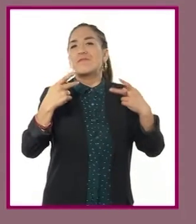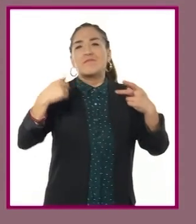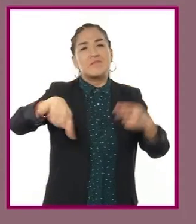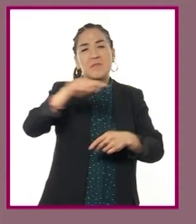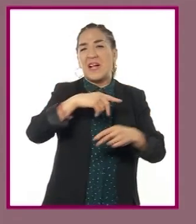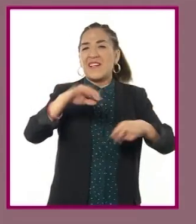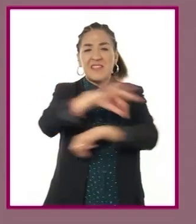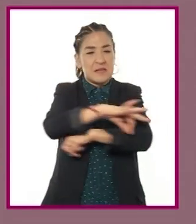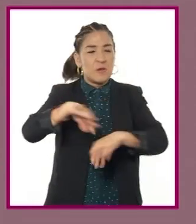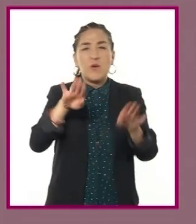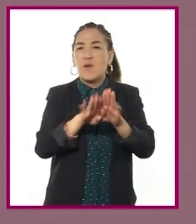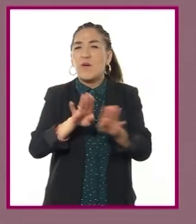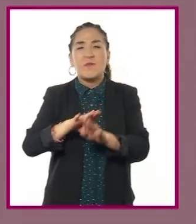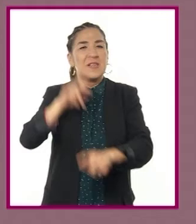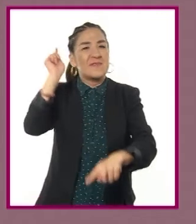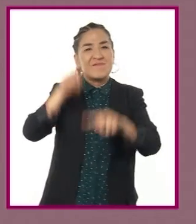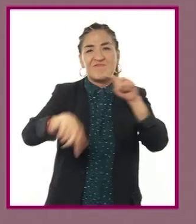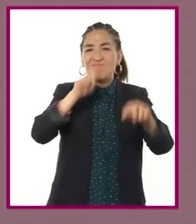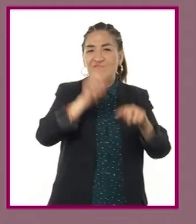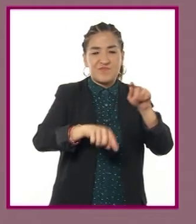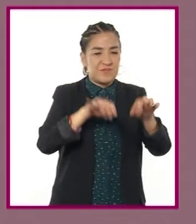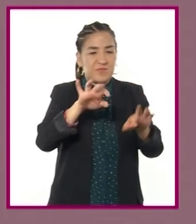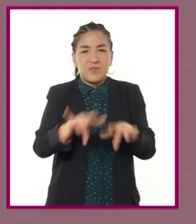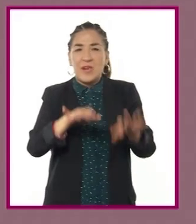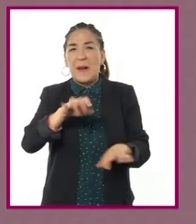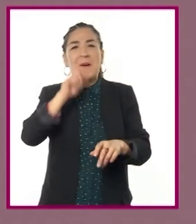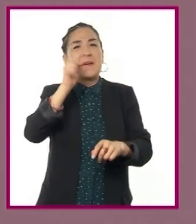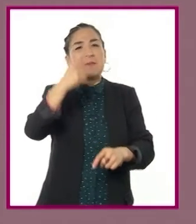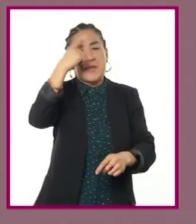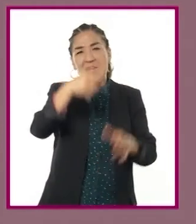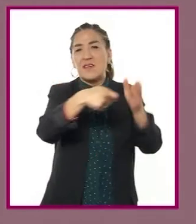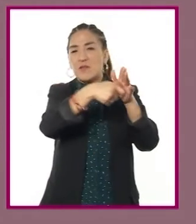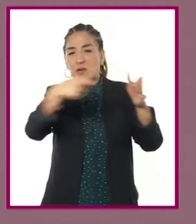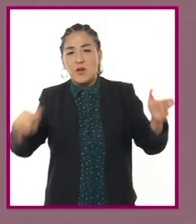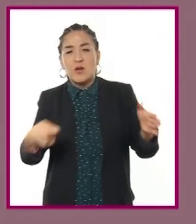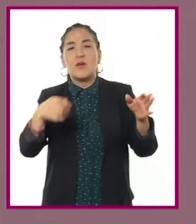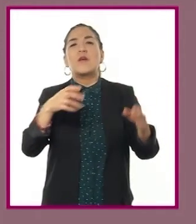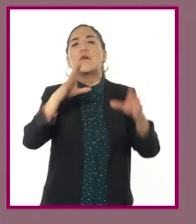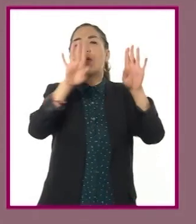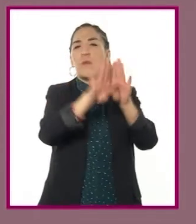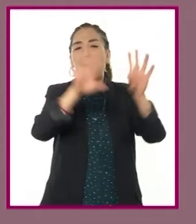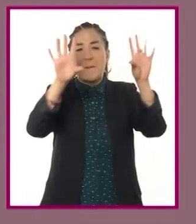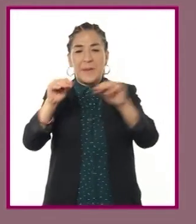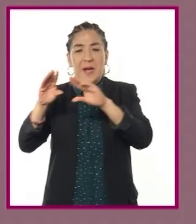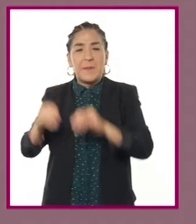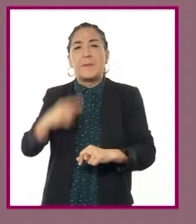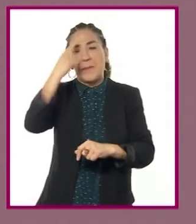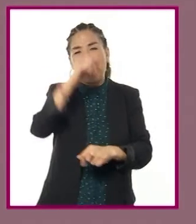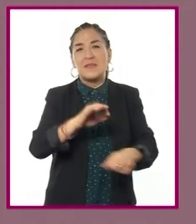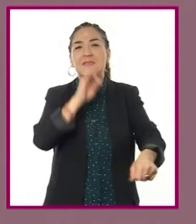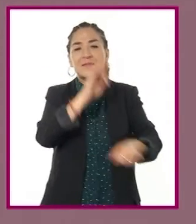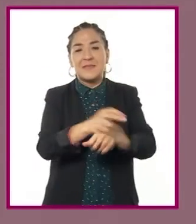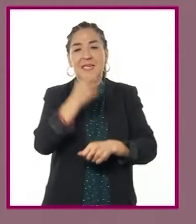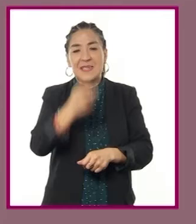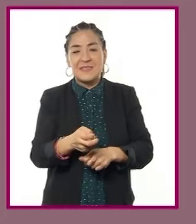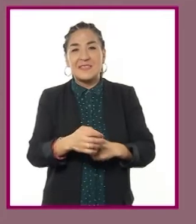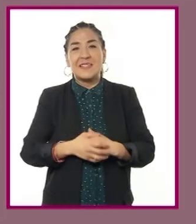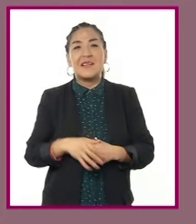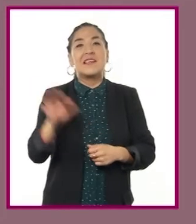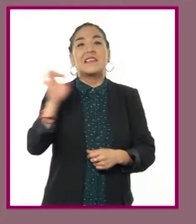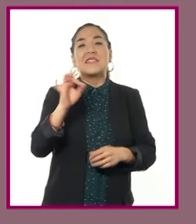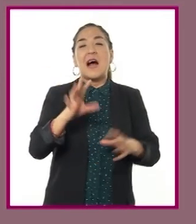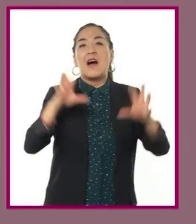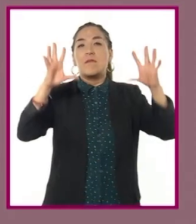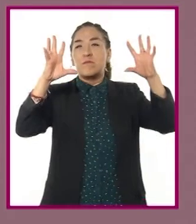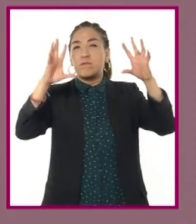el sistema de regulación de la potencia, el sistema de emergencia refrigerante del núcleo y otros sistemas de protección cuando el sistema estaba a punto de apagar